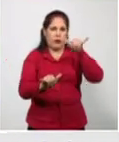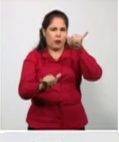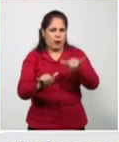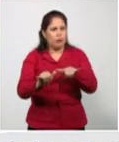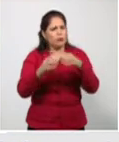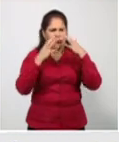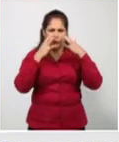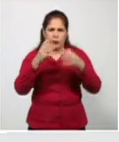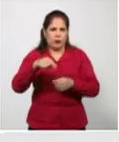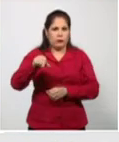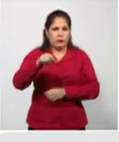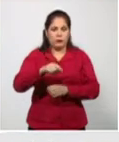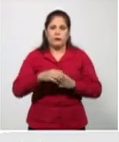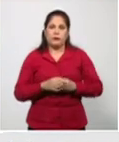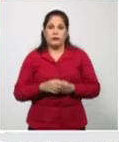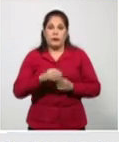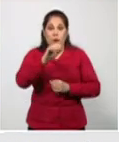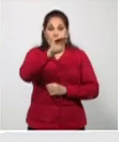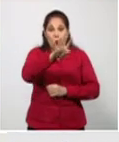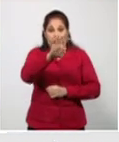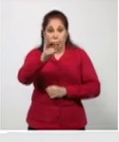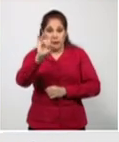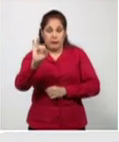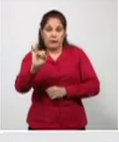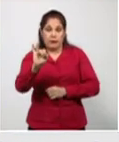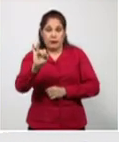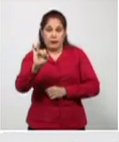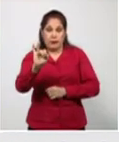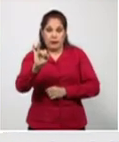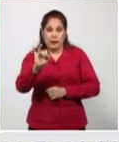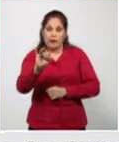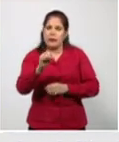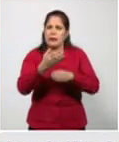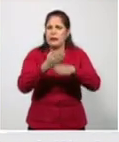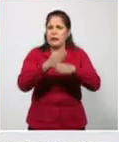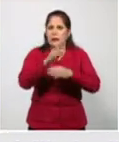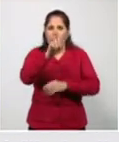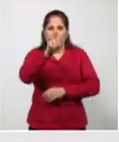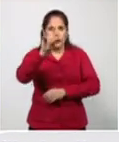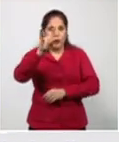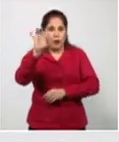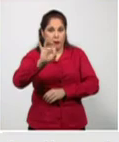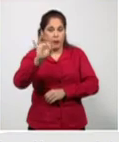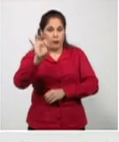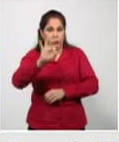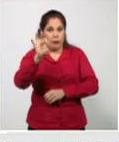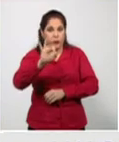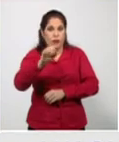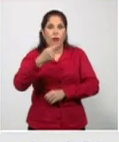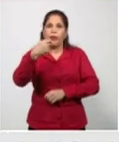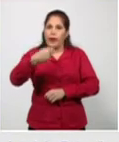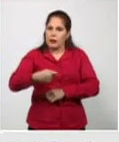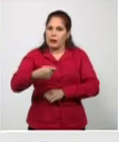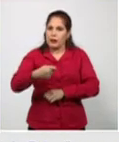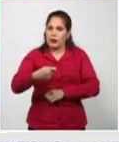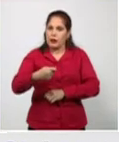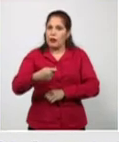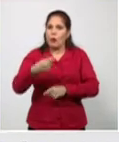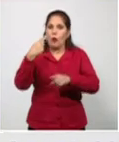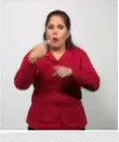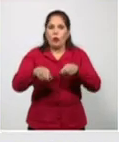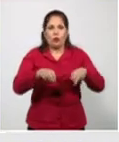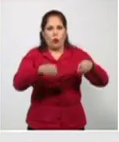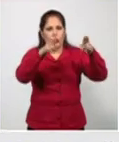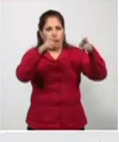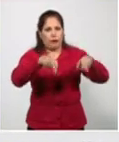importante, 47, que representan el 29%, decidieron irse para hoteles.